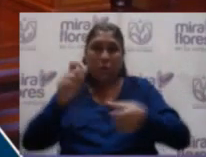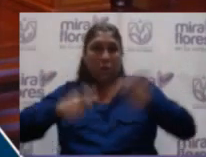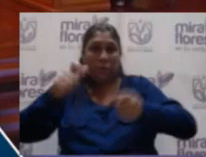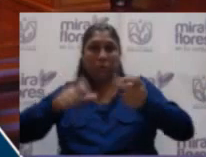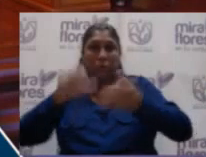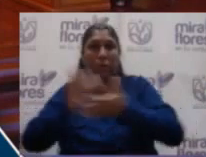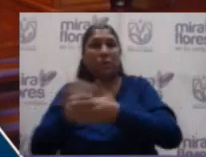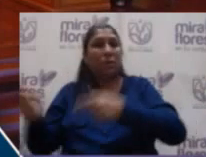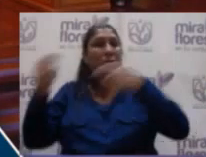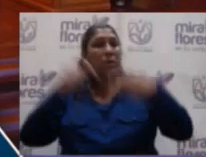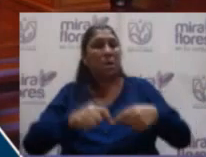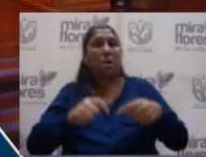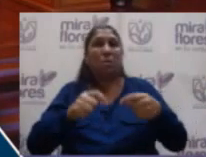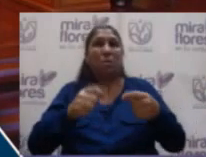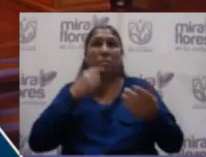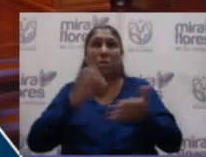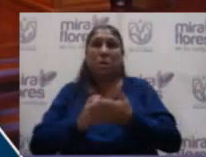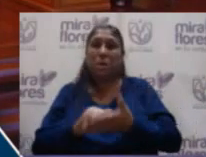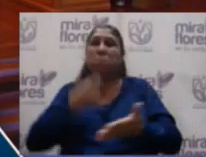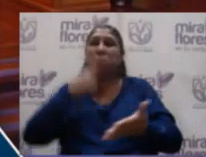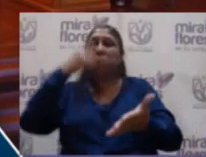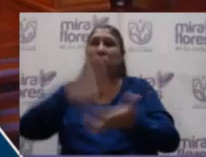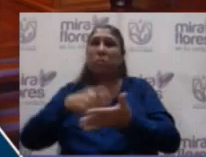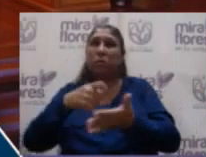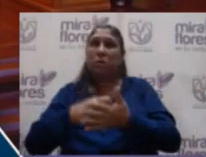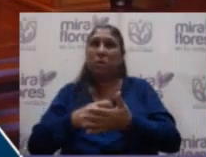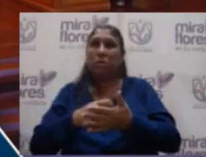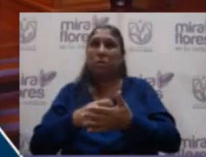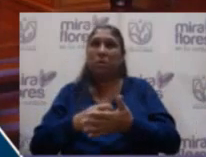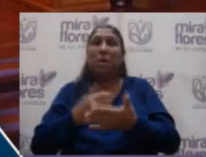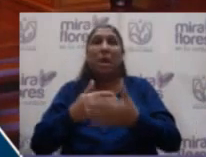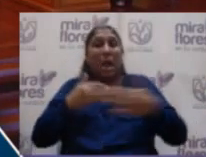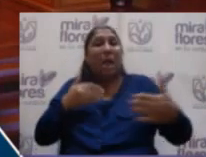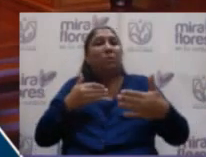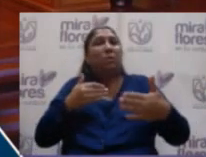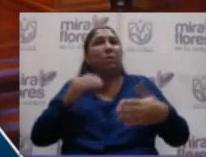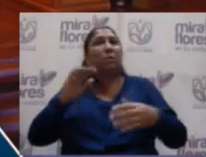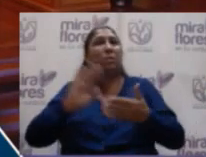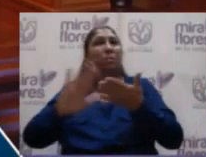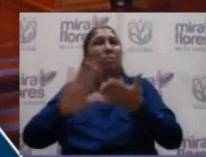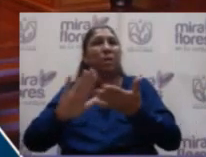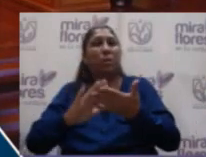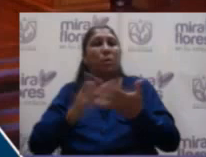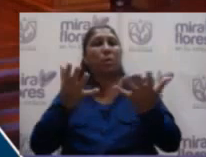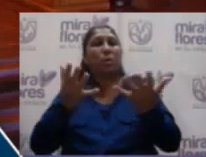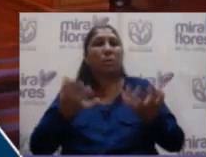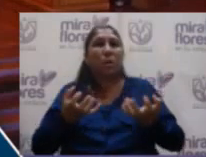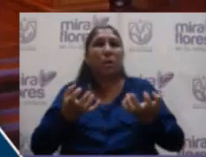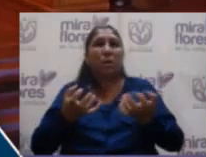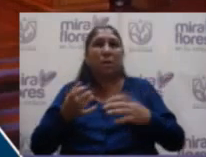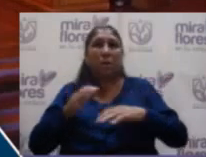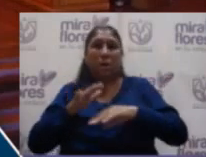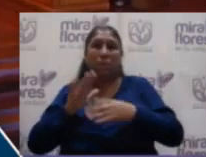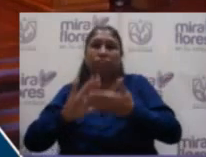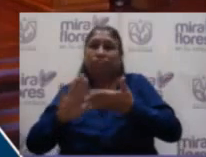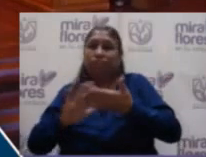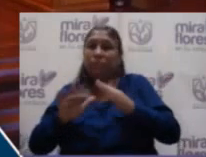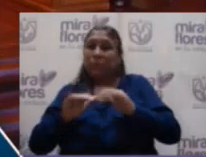seguido durante la sesión y procedemos a levantar... antes de eso, quiero pedirles la exoneración